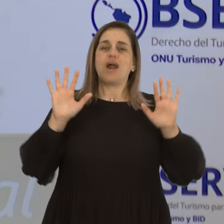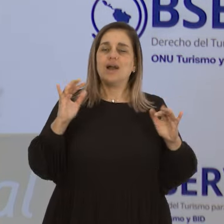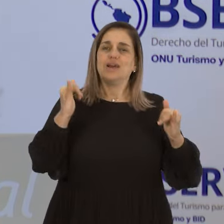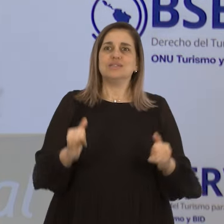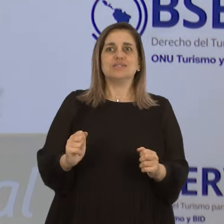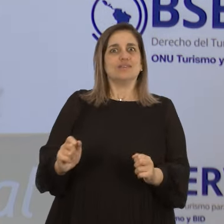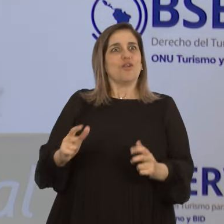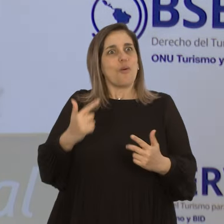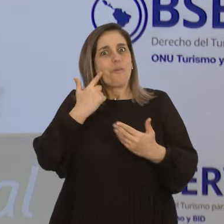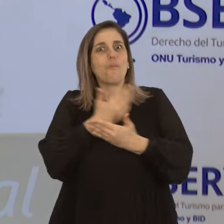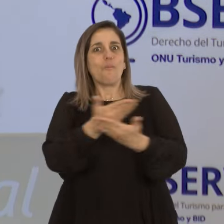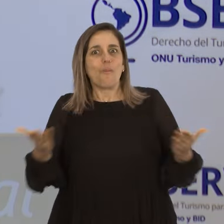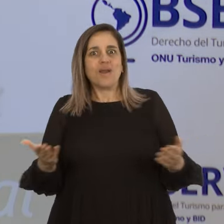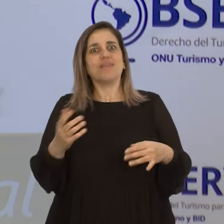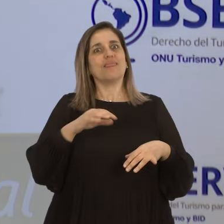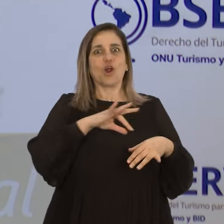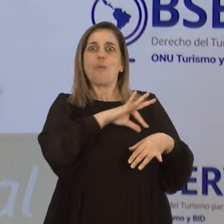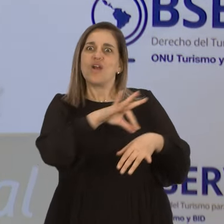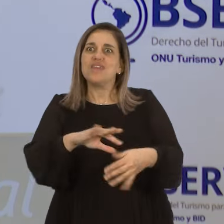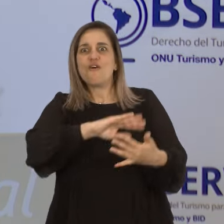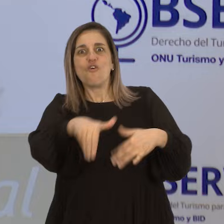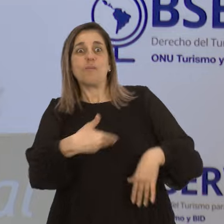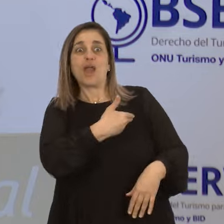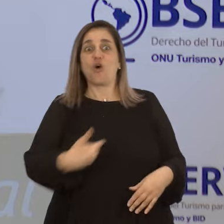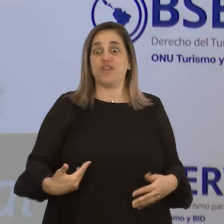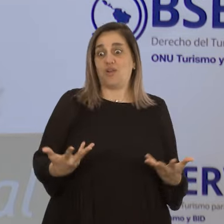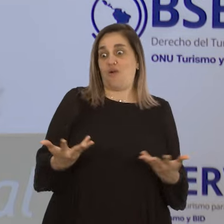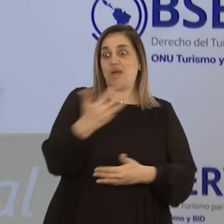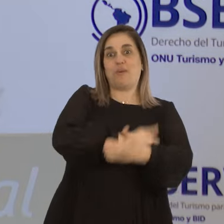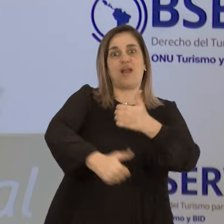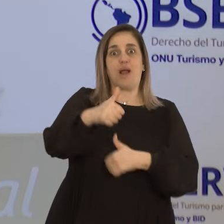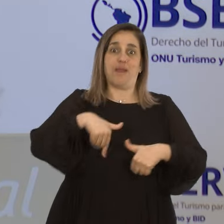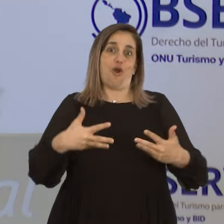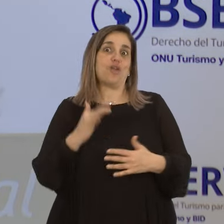van a hacer. Ojalá nos sirva, ojalá nos ilustre, ojalá nos ilumine, y ojalá los